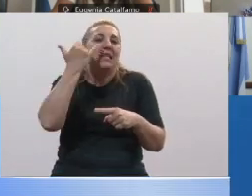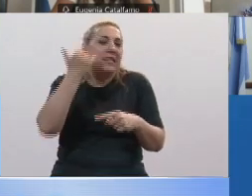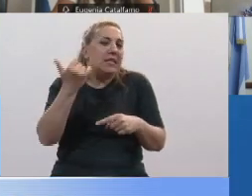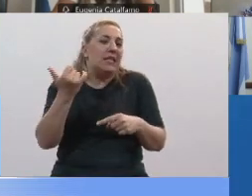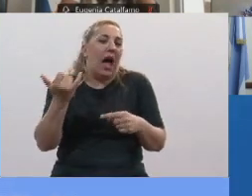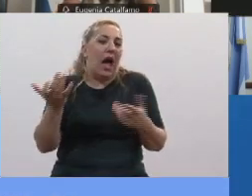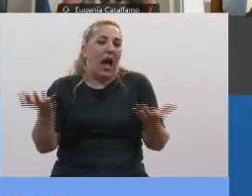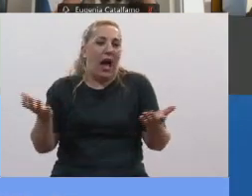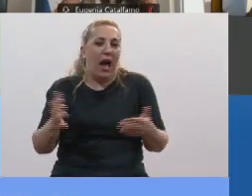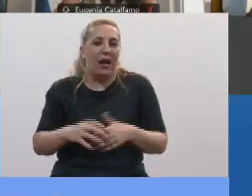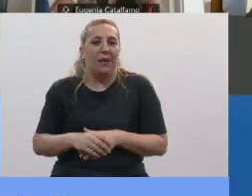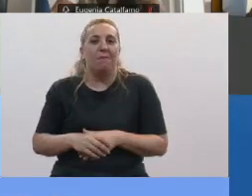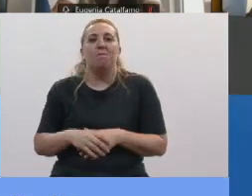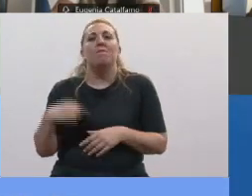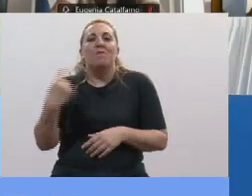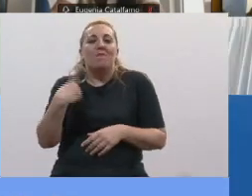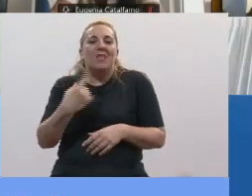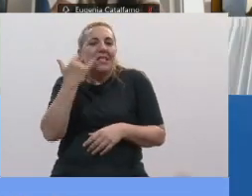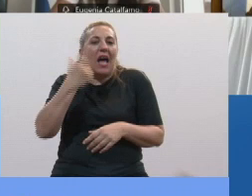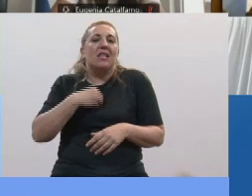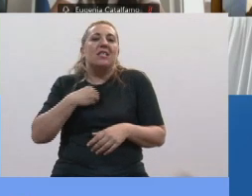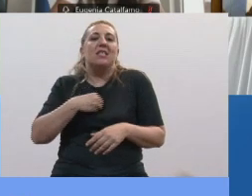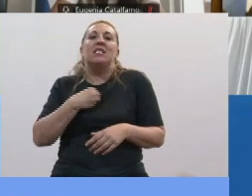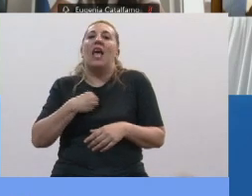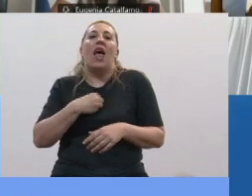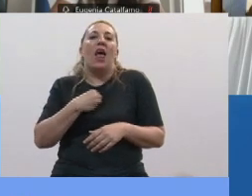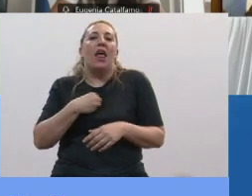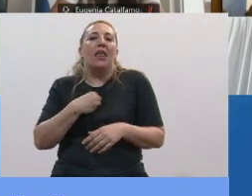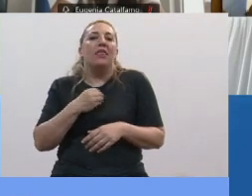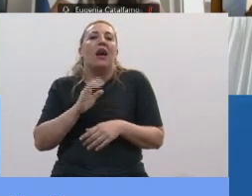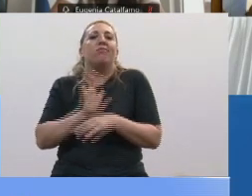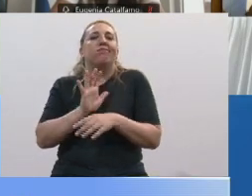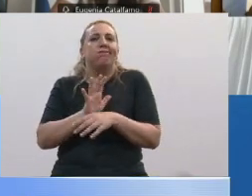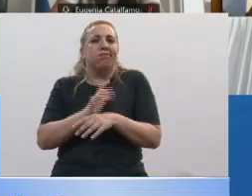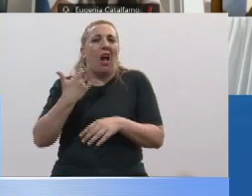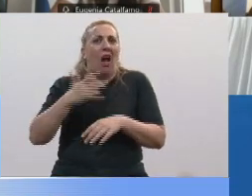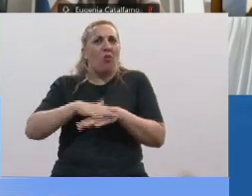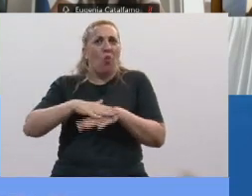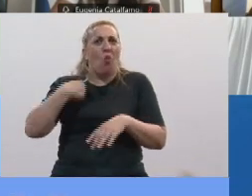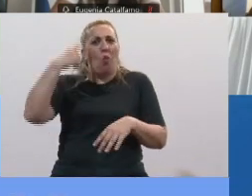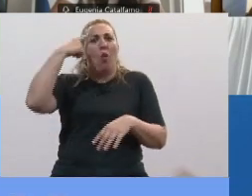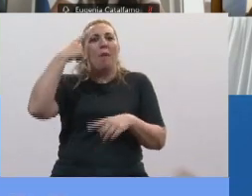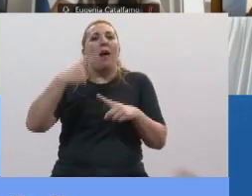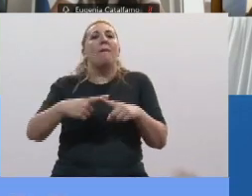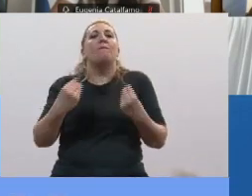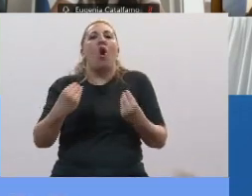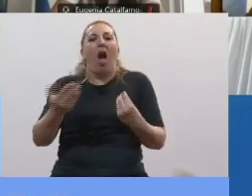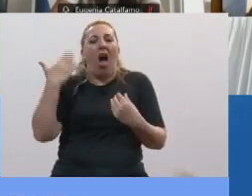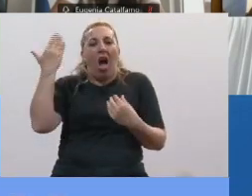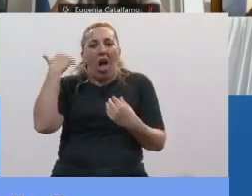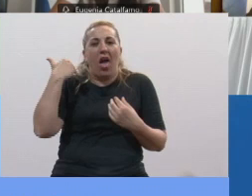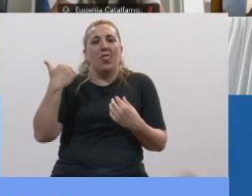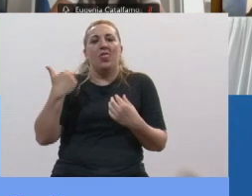ya, digamos, en nuestra madurez, sentimos siempre como una suerte de cargo de conciencia por no haberle dedicado a nuestros